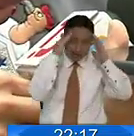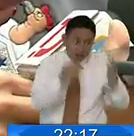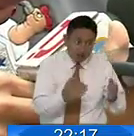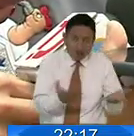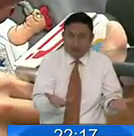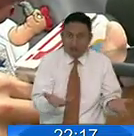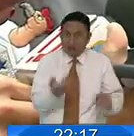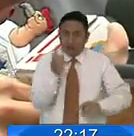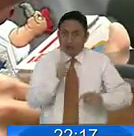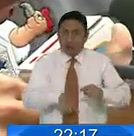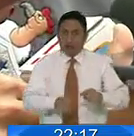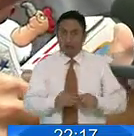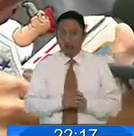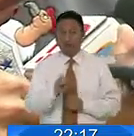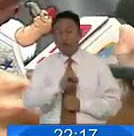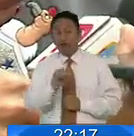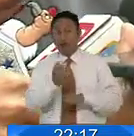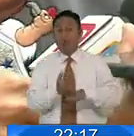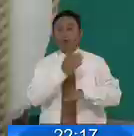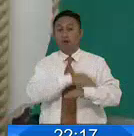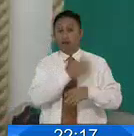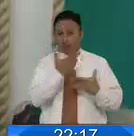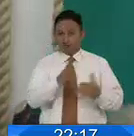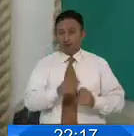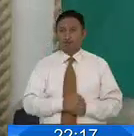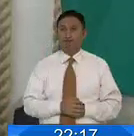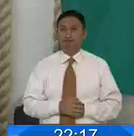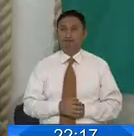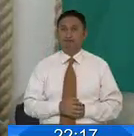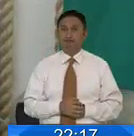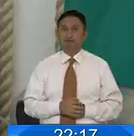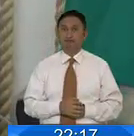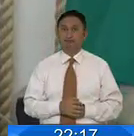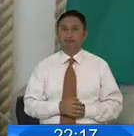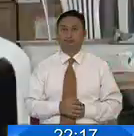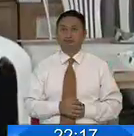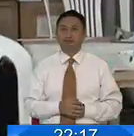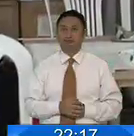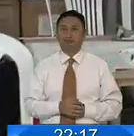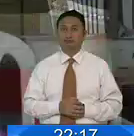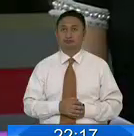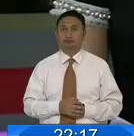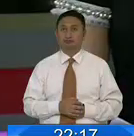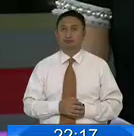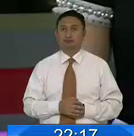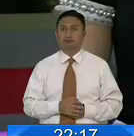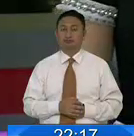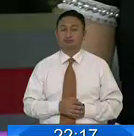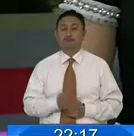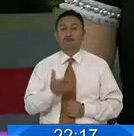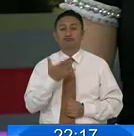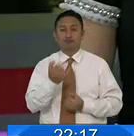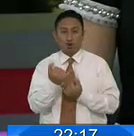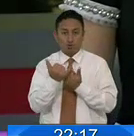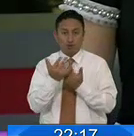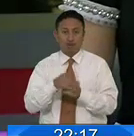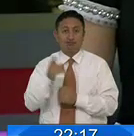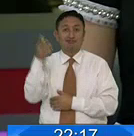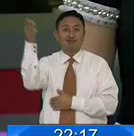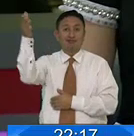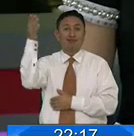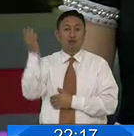que ya estaba en ese lugar o que tenía atenciones programadas en quiten fuego alguien es rojas ahora les contamos de los maestros jubilados